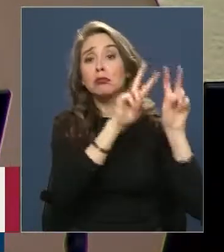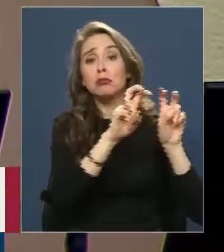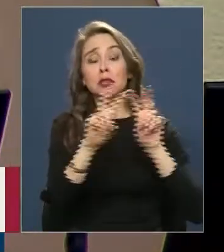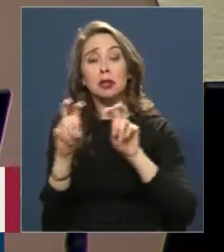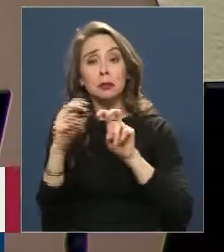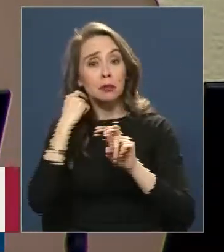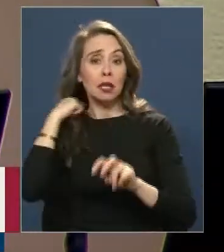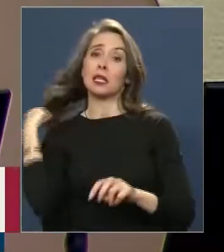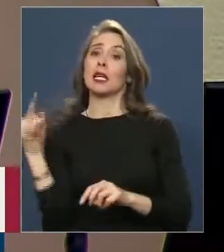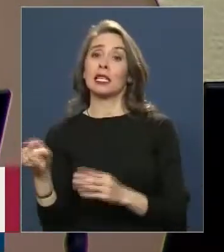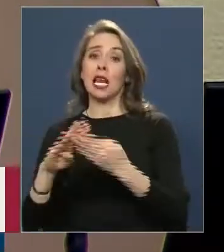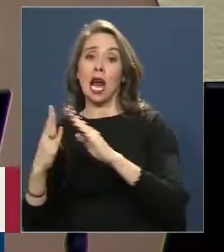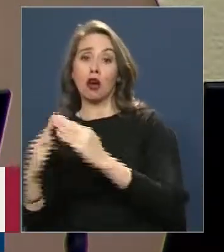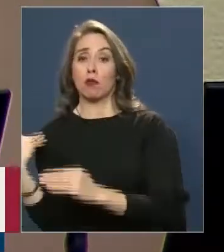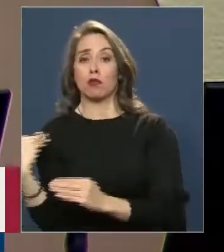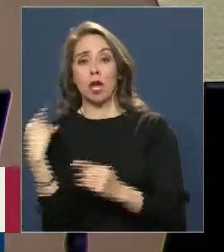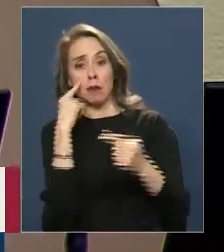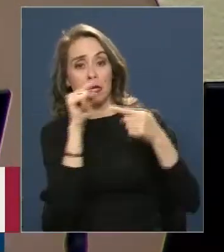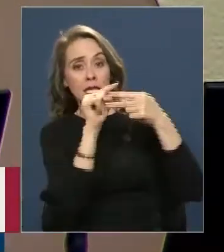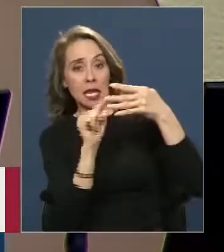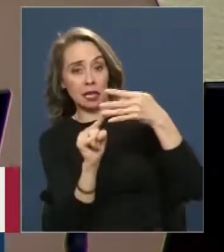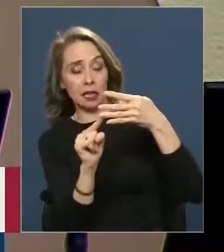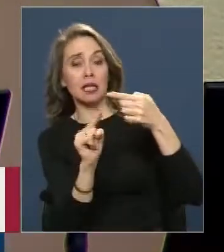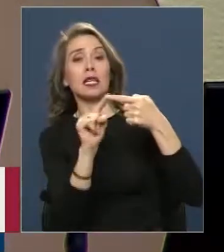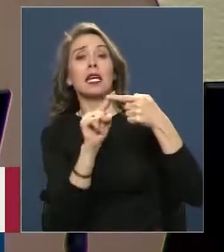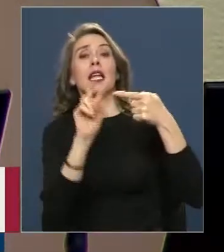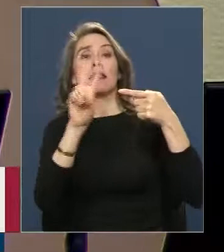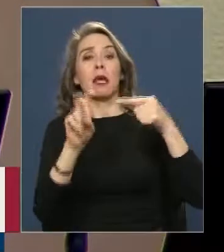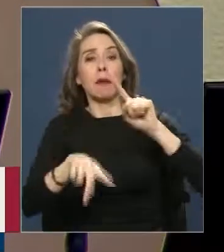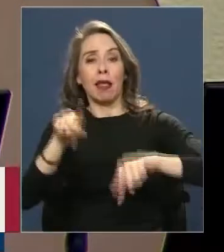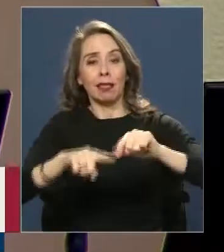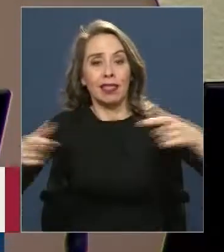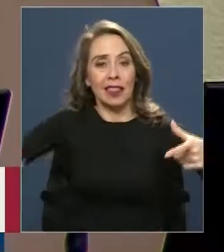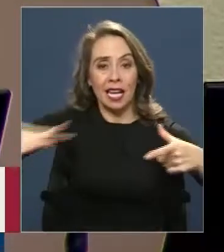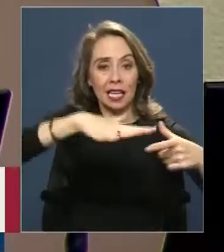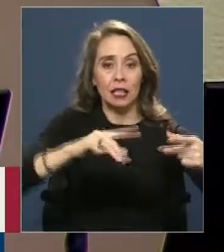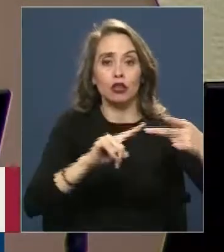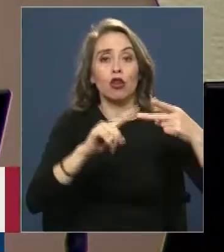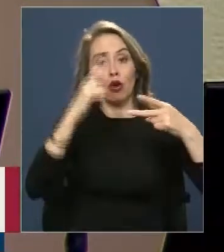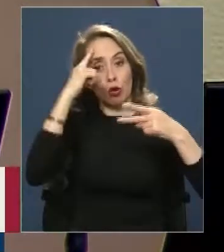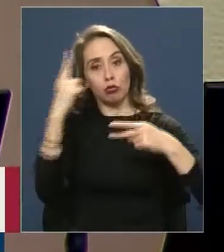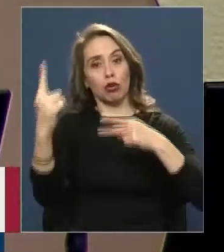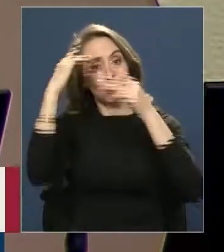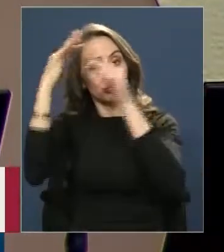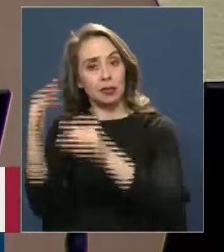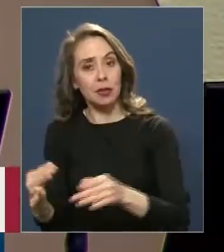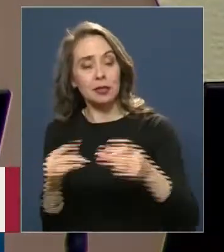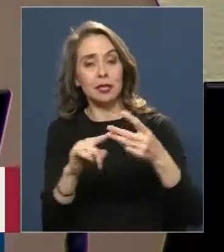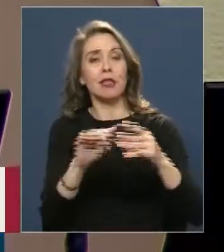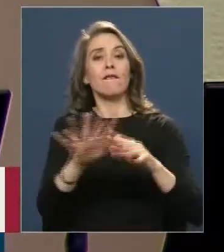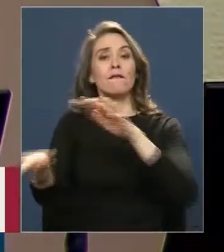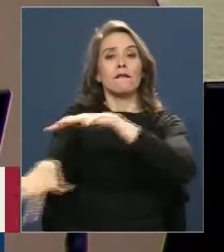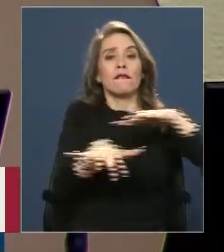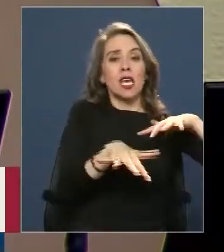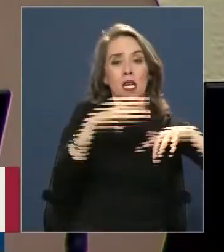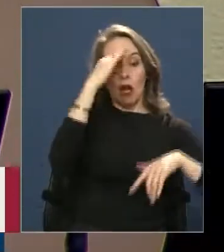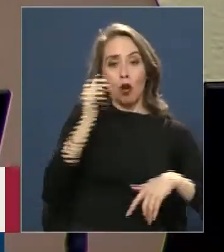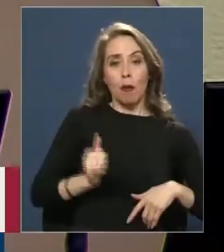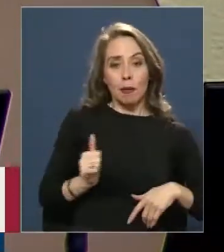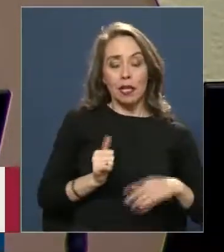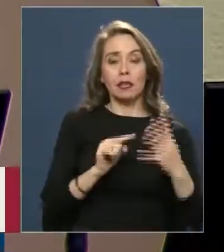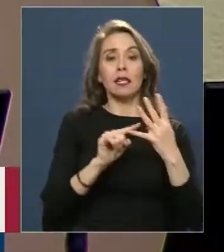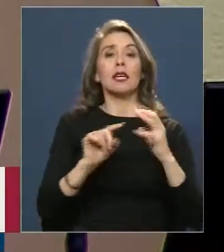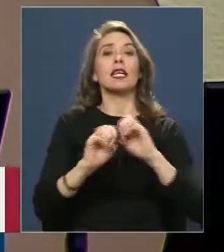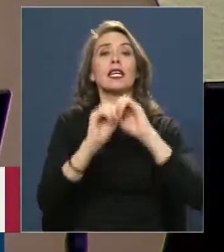que han puesto y han subrayado las comunidades. El tema del territorio, el tema de la autodeterminación, de la desmilitarización y de la Comisión